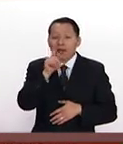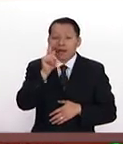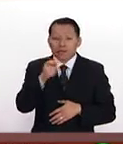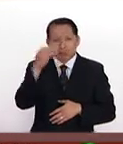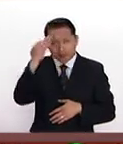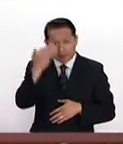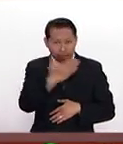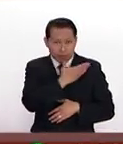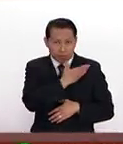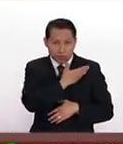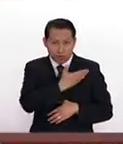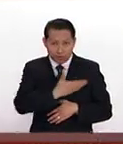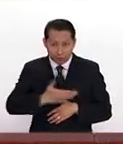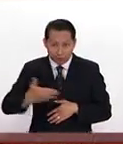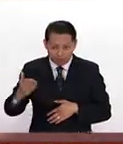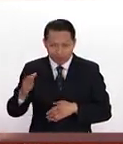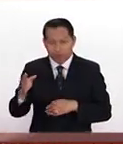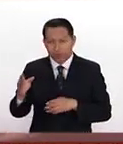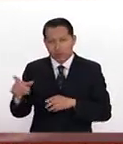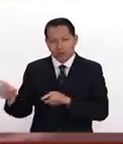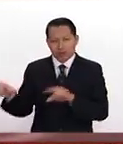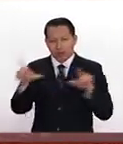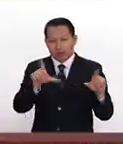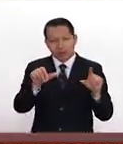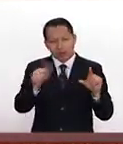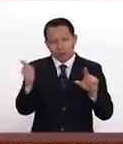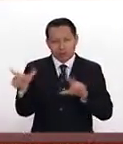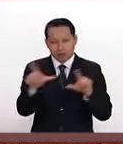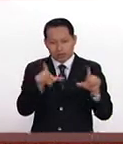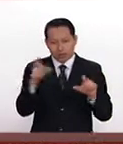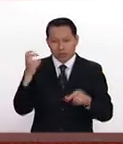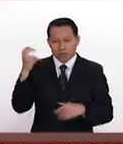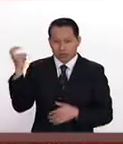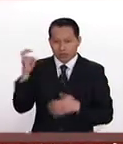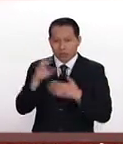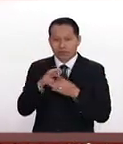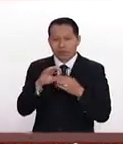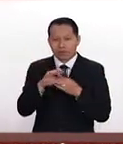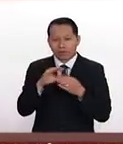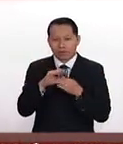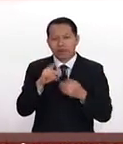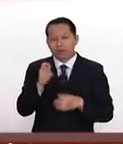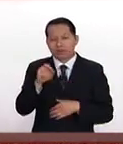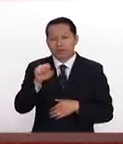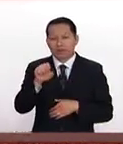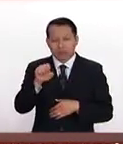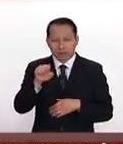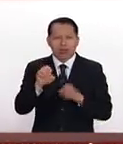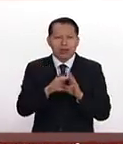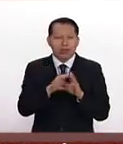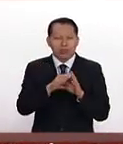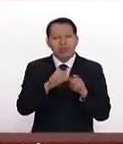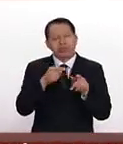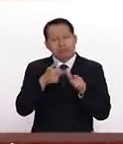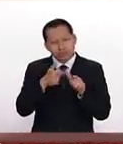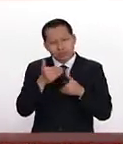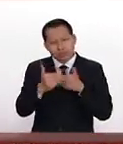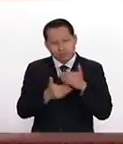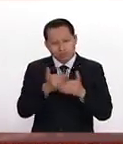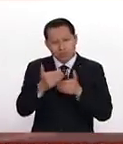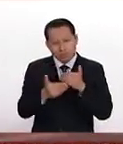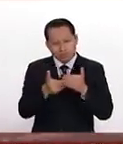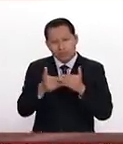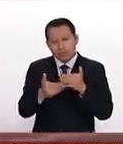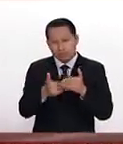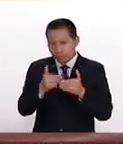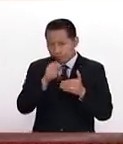en el tiempo que es lo que vamos a ver en el siguiente gráfico si bien ese 60 ha sido continuo en el tiempo de hecho tenemos